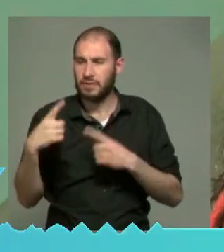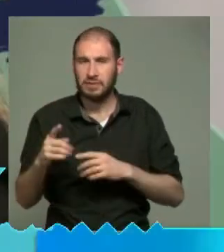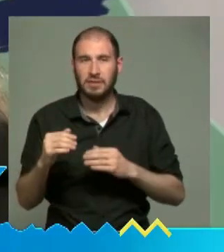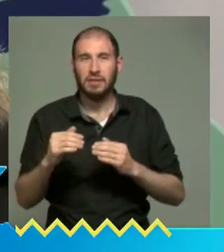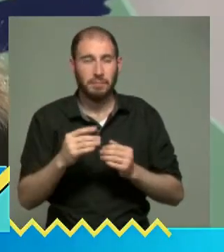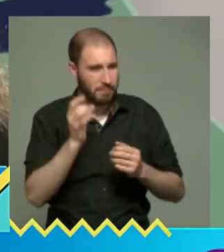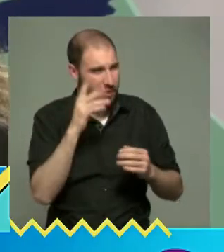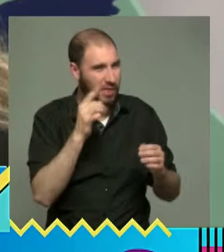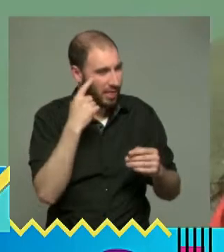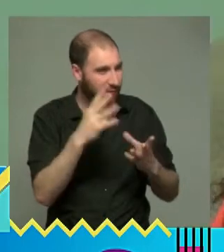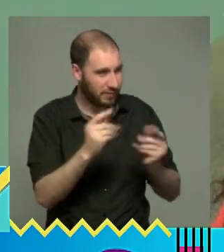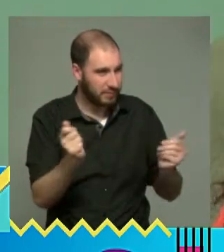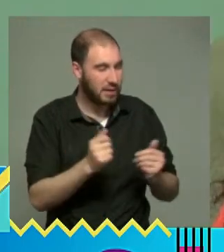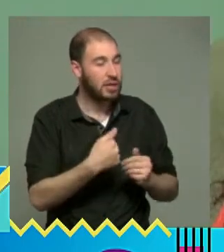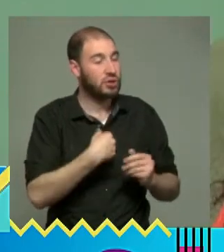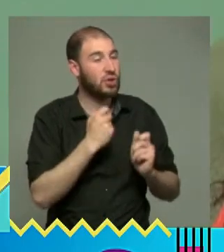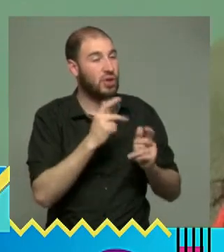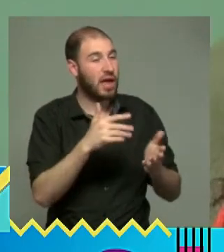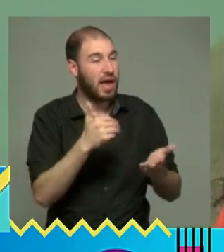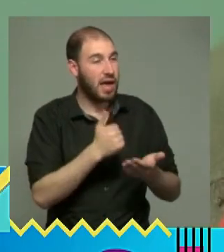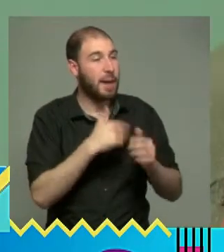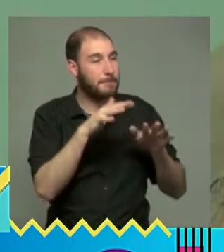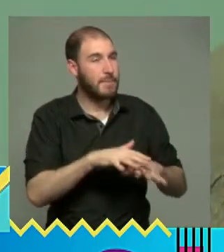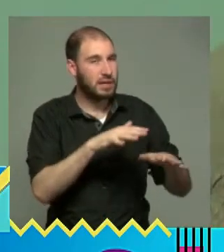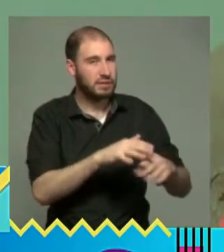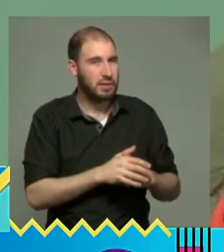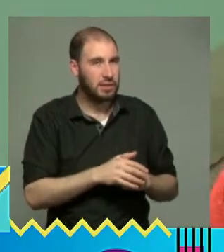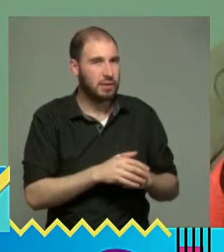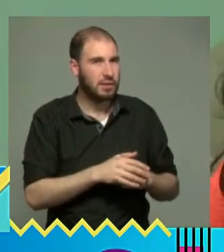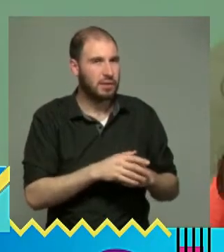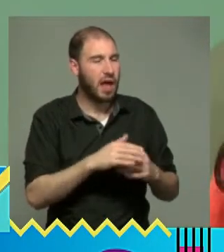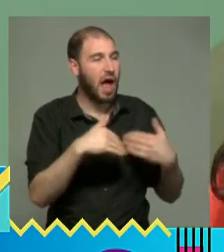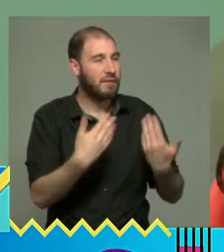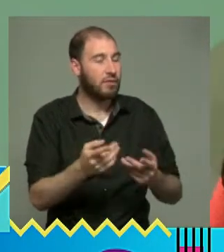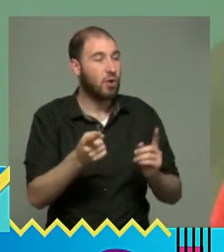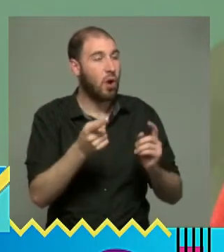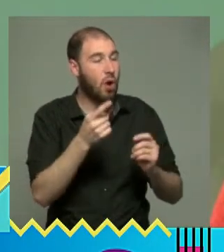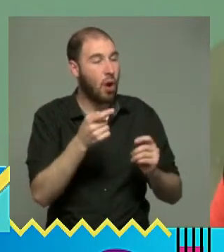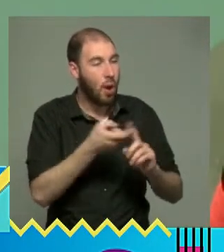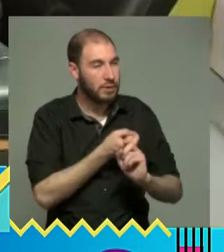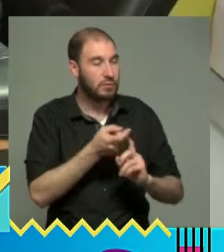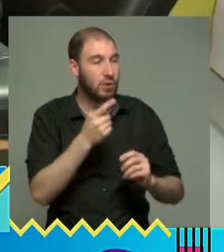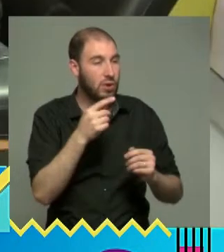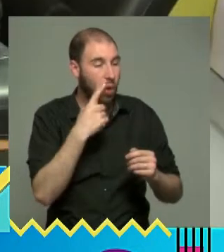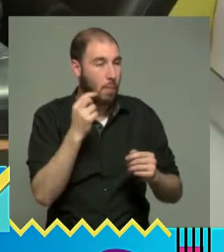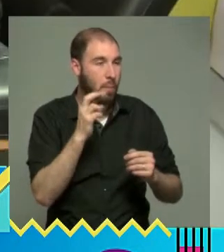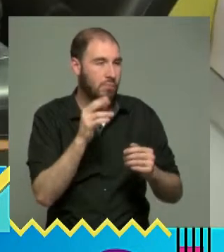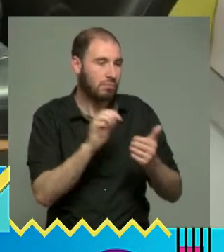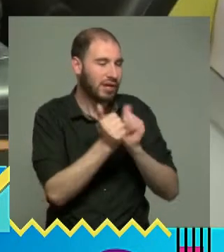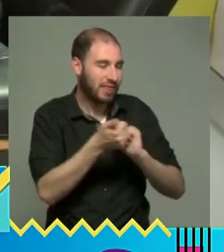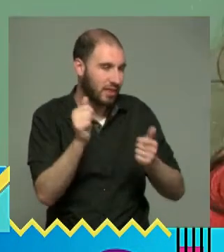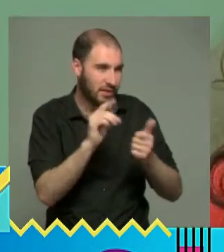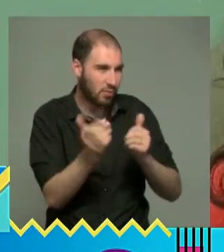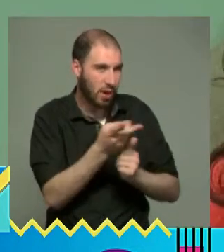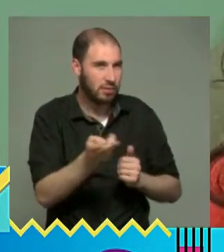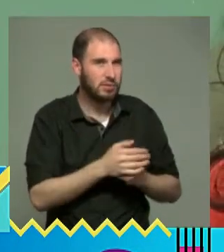¿me dejas terminar la idea, por favor? Sí. A mí me tocó estar en la marcha del matrimonio, a favor del matrimonio igualitario, me tocó estar el día de la sanción del matrimonio